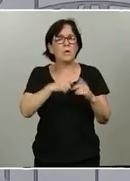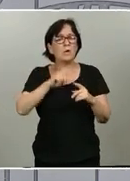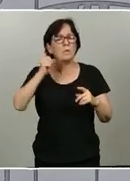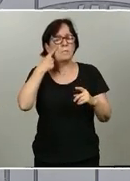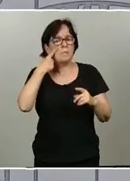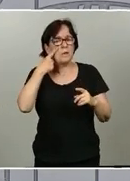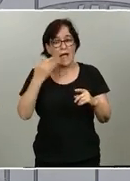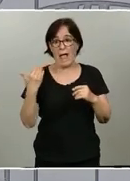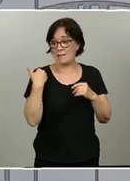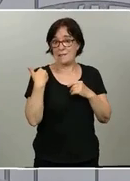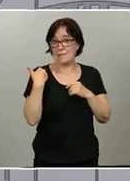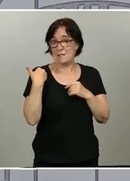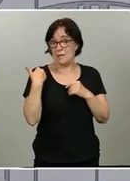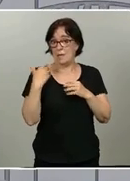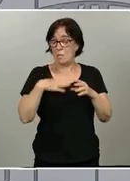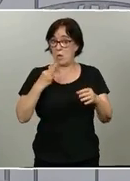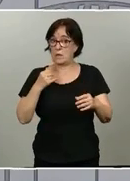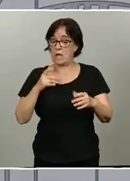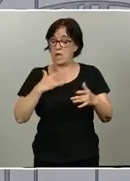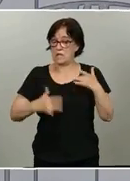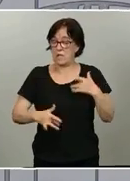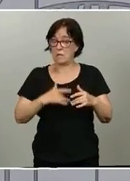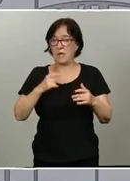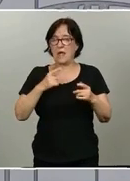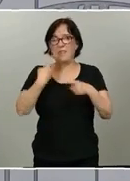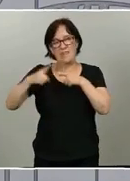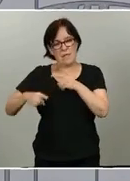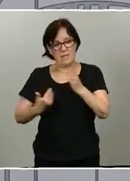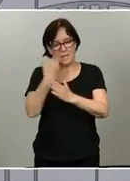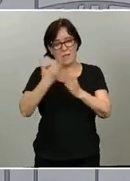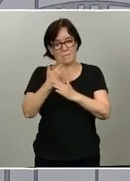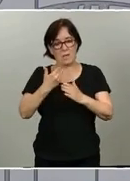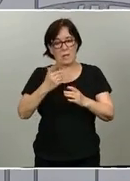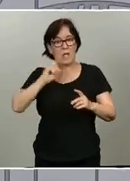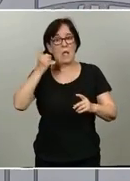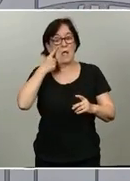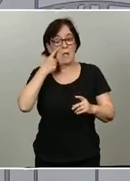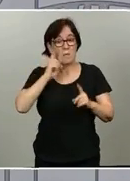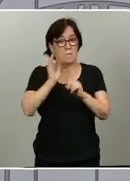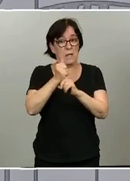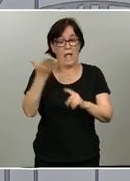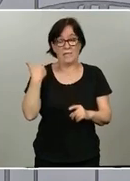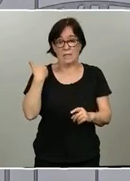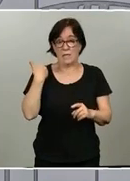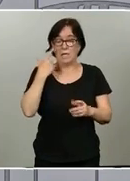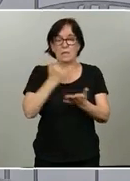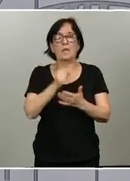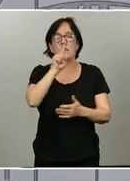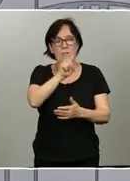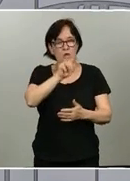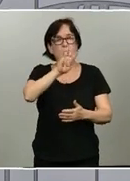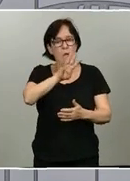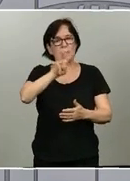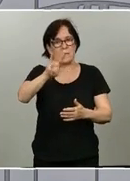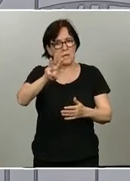que podrían haber iniciado síntomas en diferentes días pero que el diagnóstico se obtuvo ayer es también de 143 personas